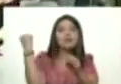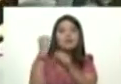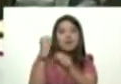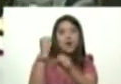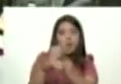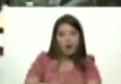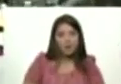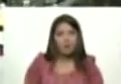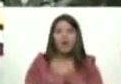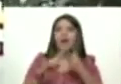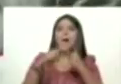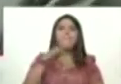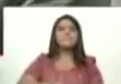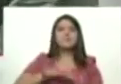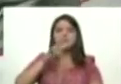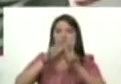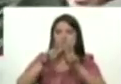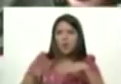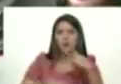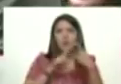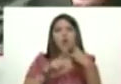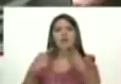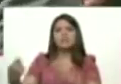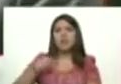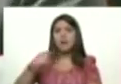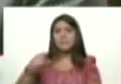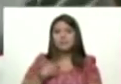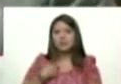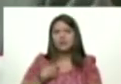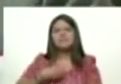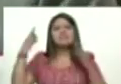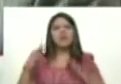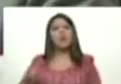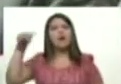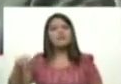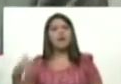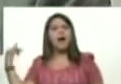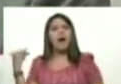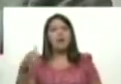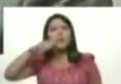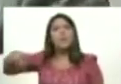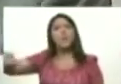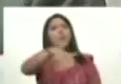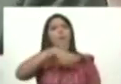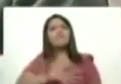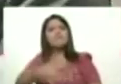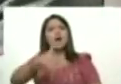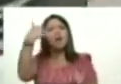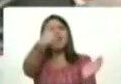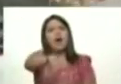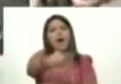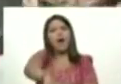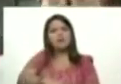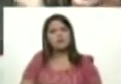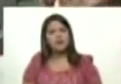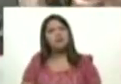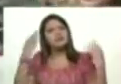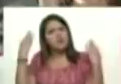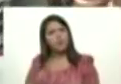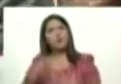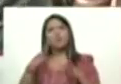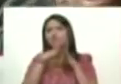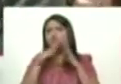trabajo, de la misión vivienda, de las pensiones, cuenten con que van a tener un pueblo restiado en la calle y cuenten con